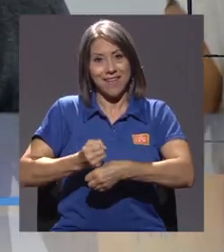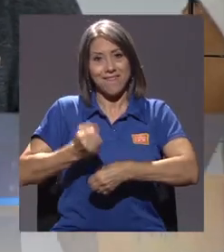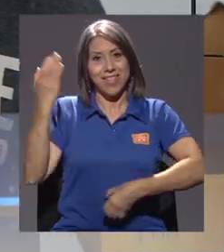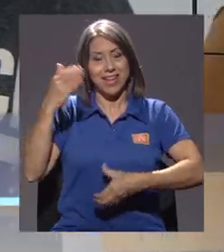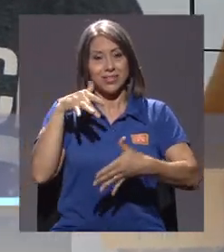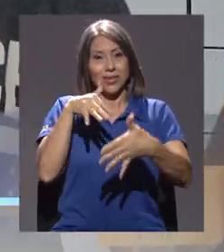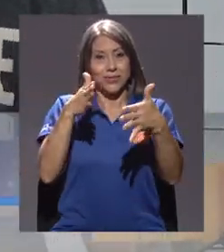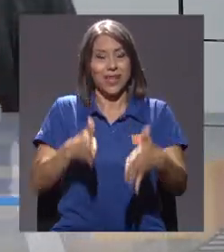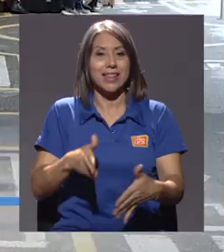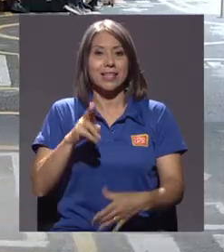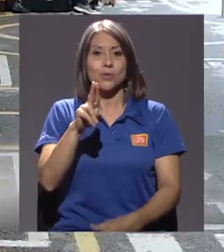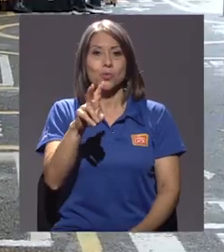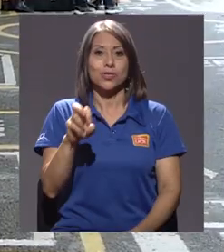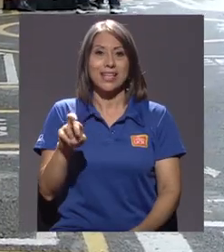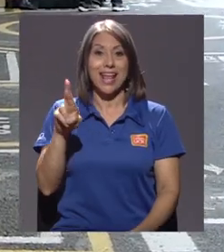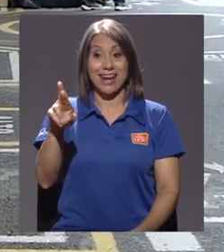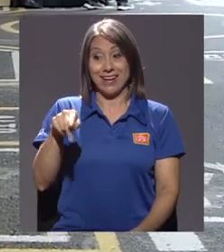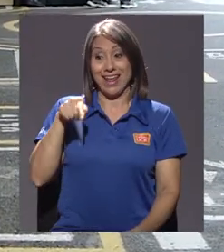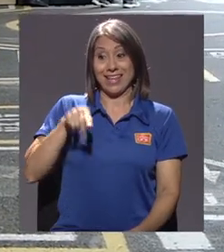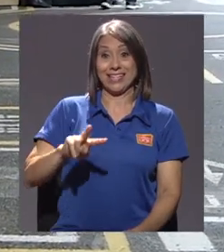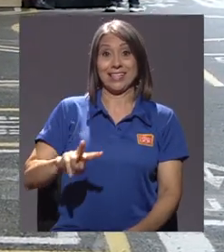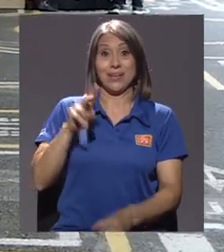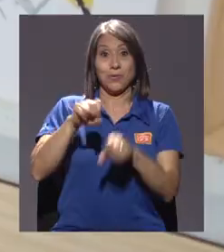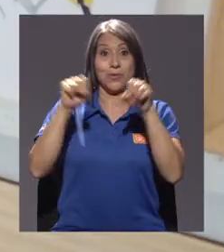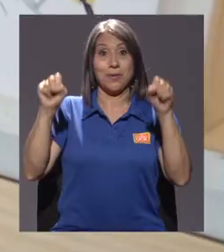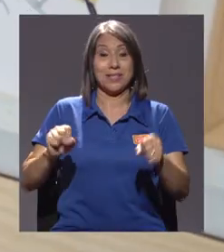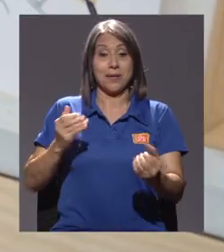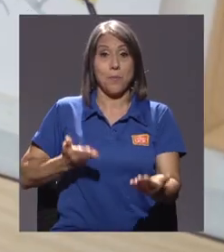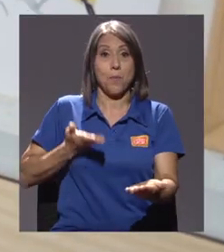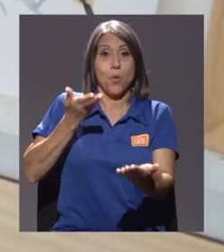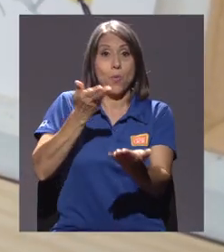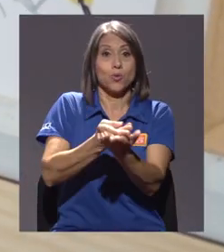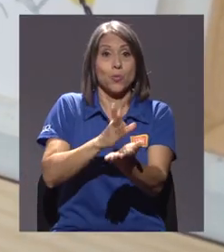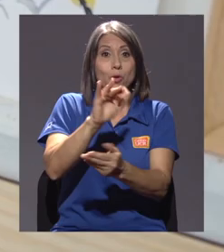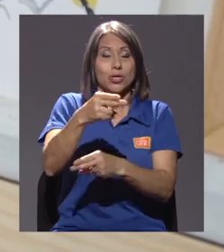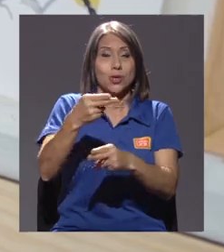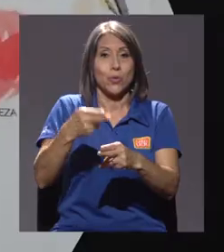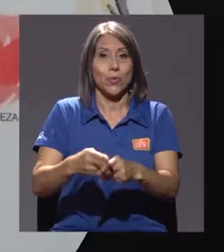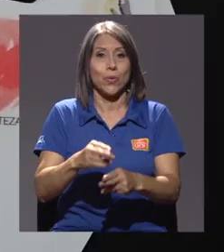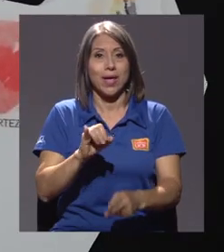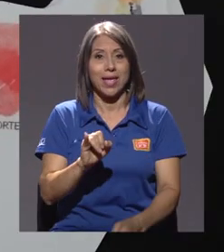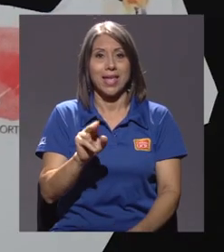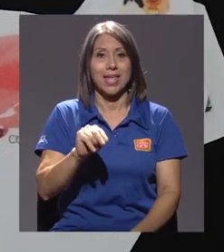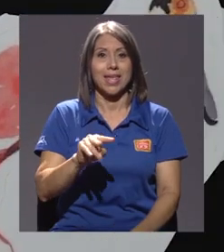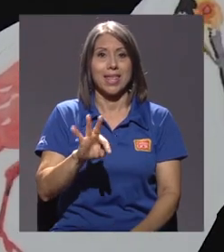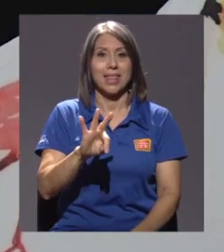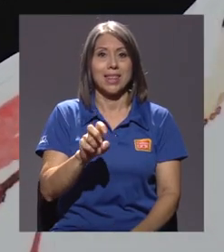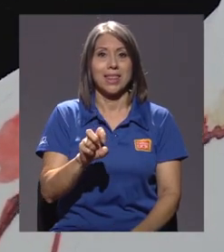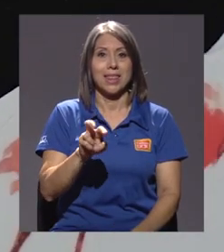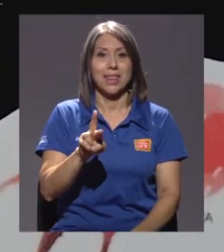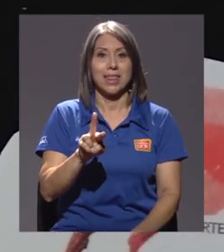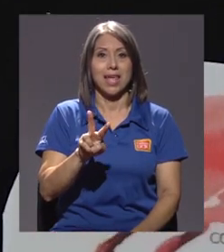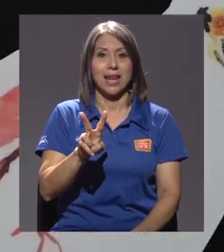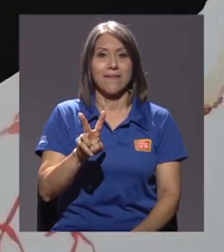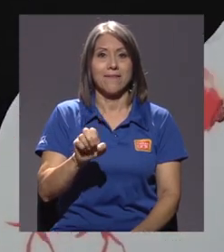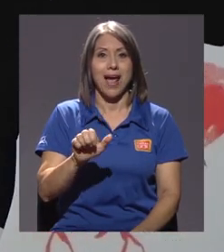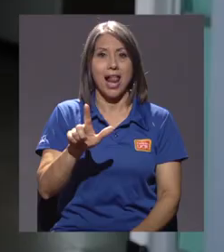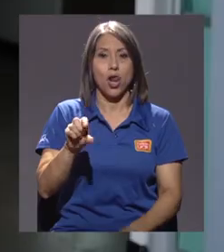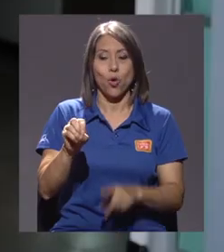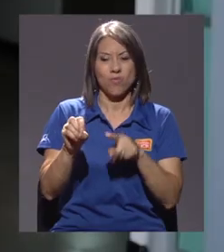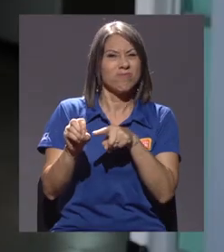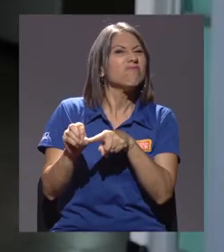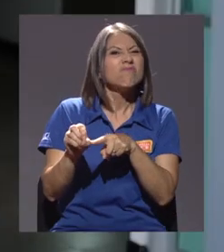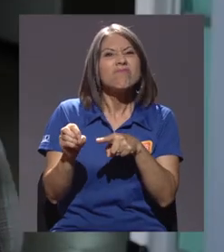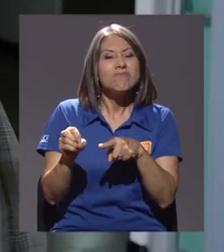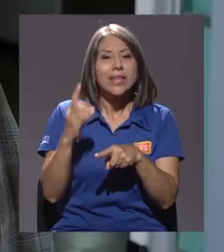de Estudiantes de la UCR propuso para este segundo semestre un proyecto llamado Intervalo. Intervalo nace